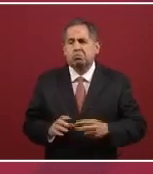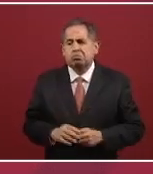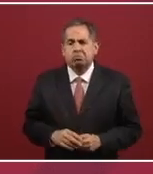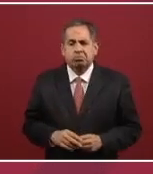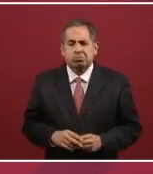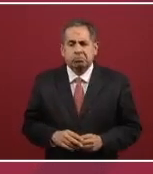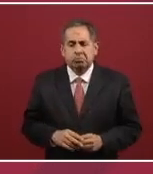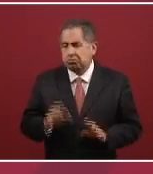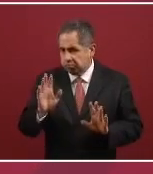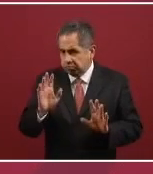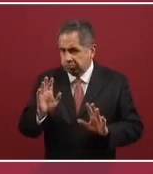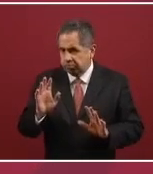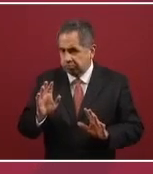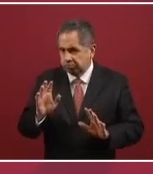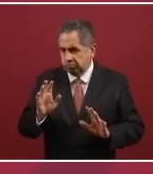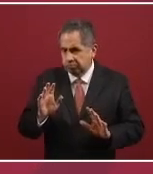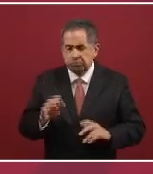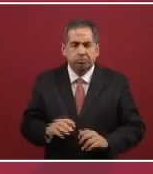pero